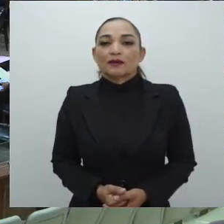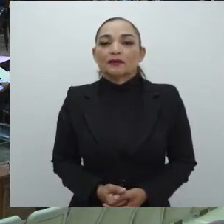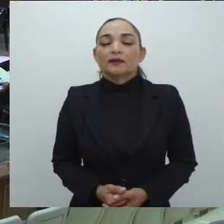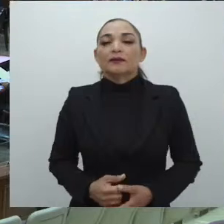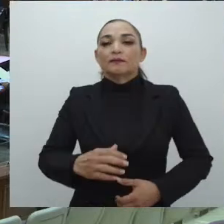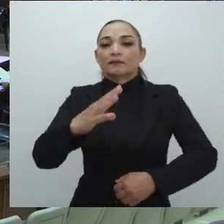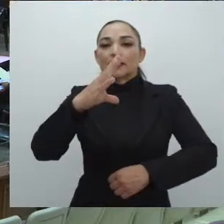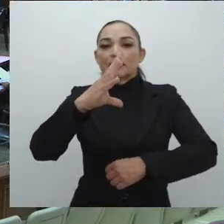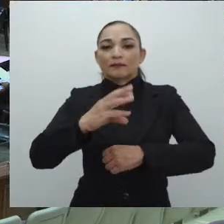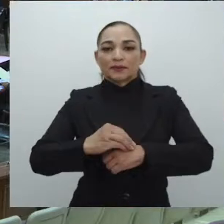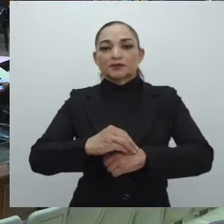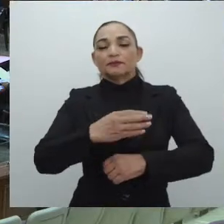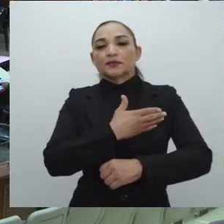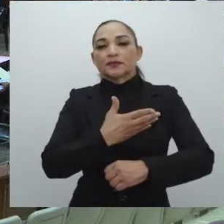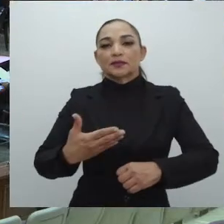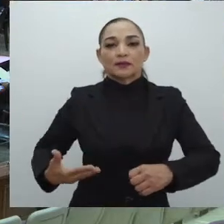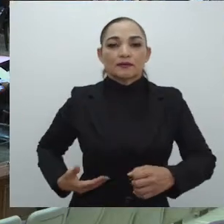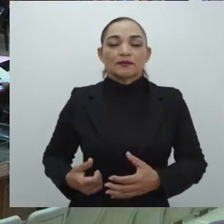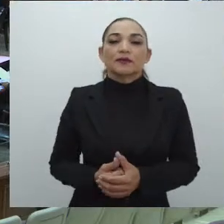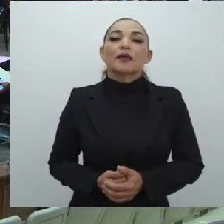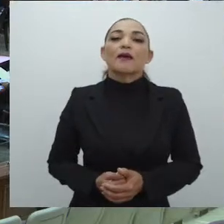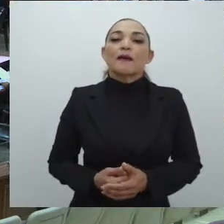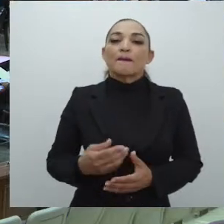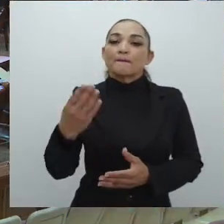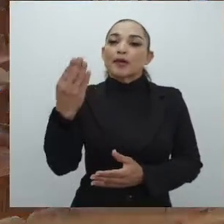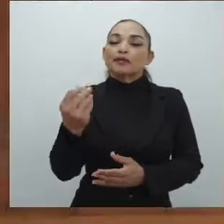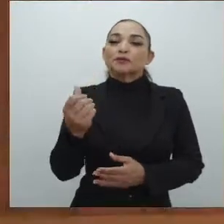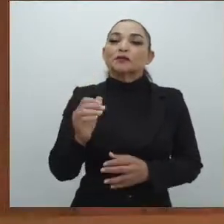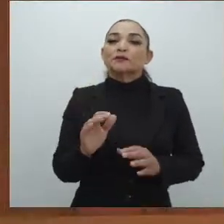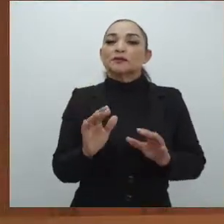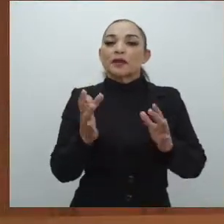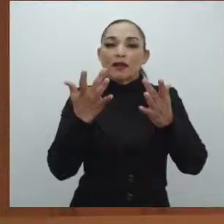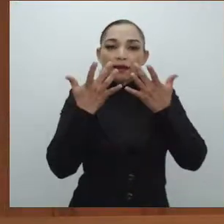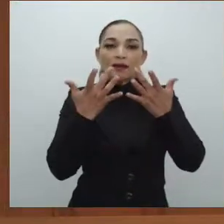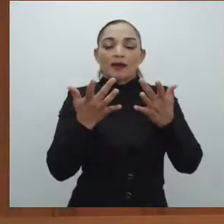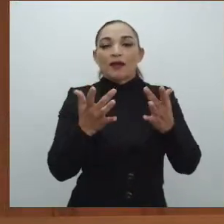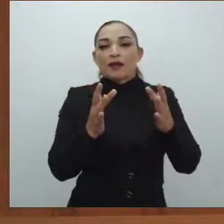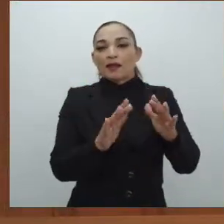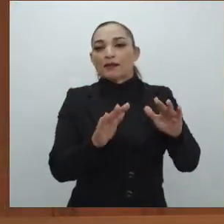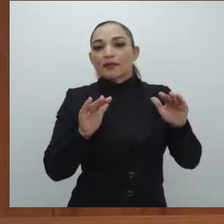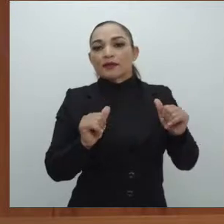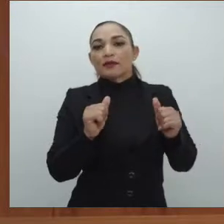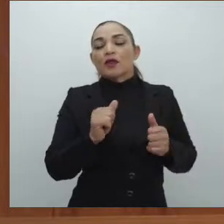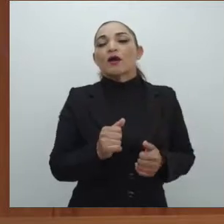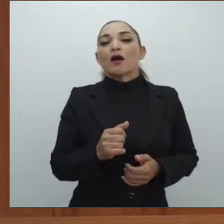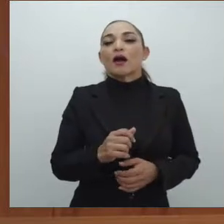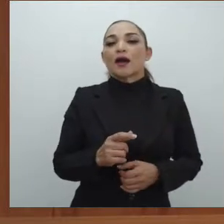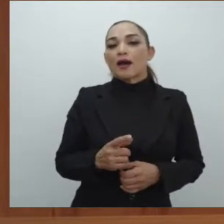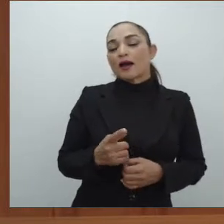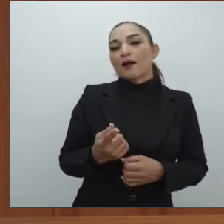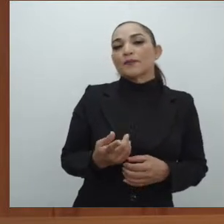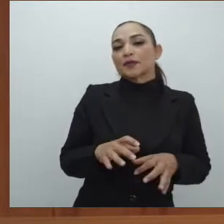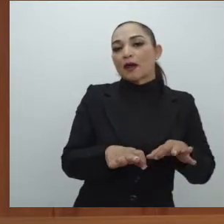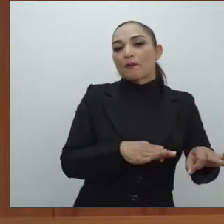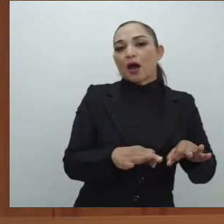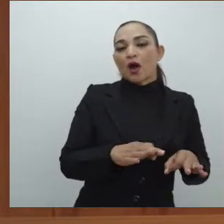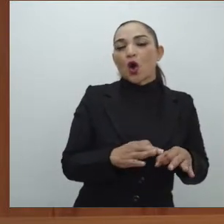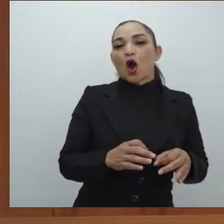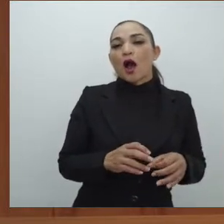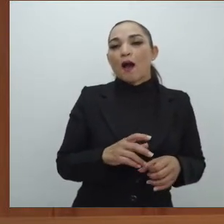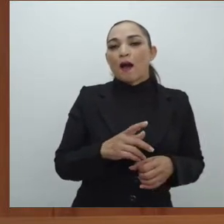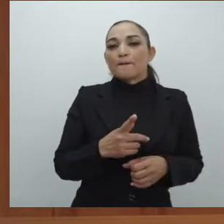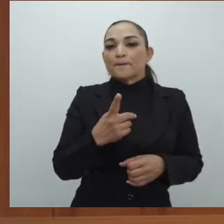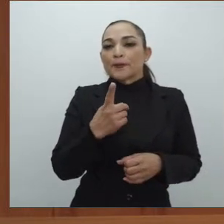Con su permiso, diputado presidente. Pensión por retiro a Hernán Eduardo Anaya Castro, categoría agente UNESA. Adscrito a